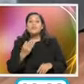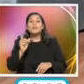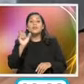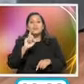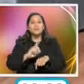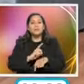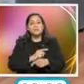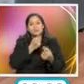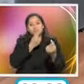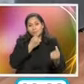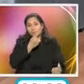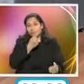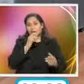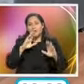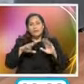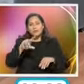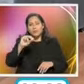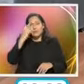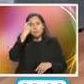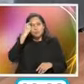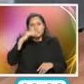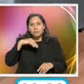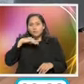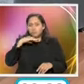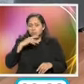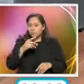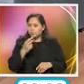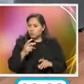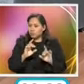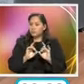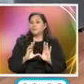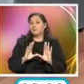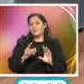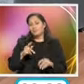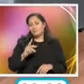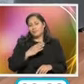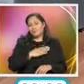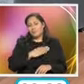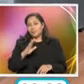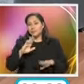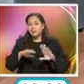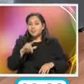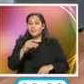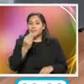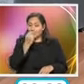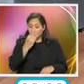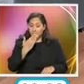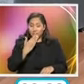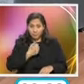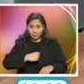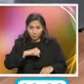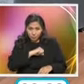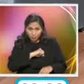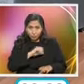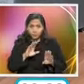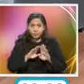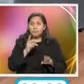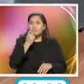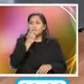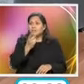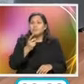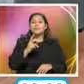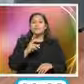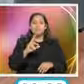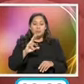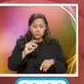niñez, Maribel. A veces no estamos conscientes de esta situación, pero bueno, va desde mantenernos saludables hasta, como dices, no